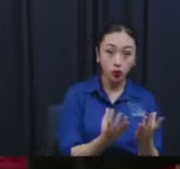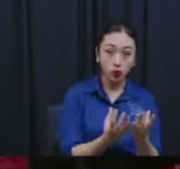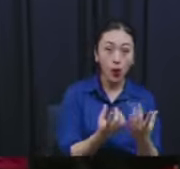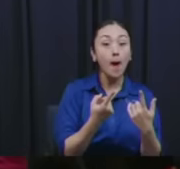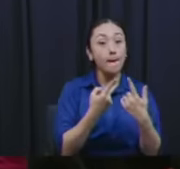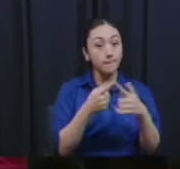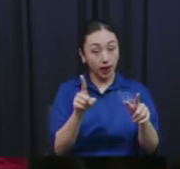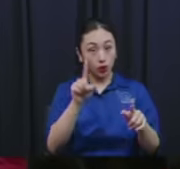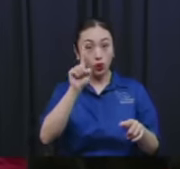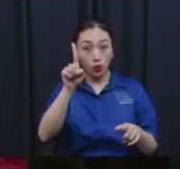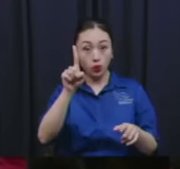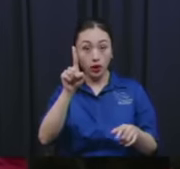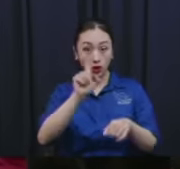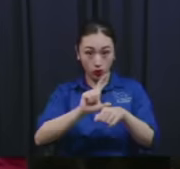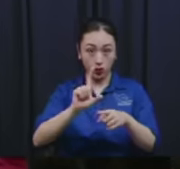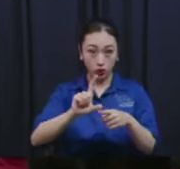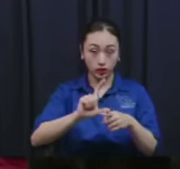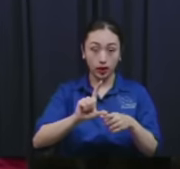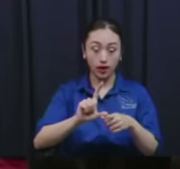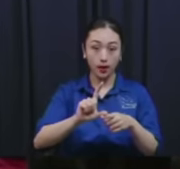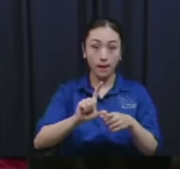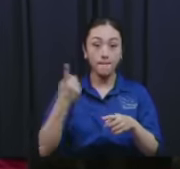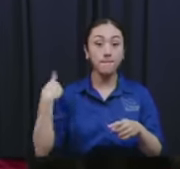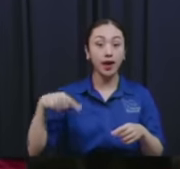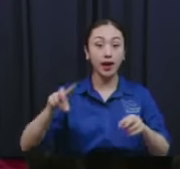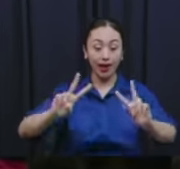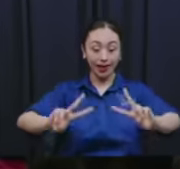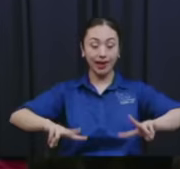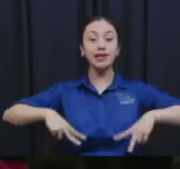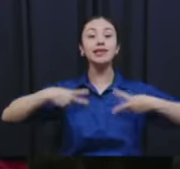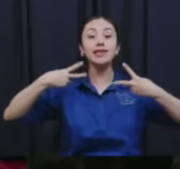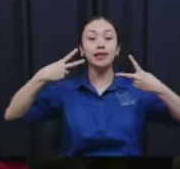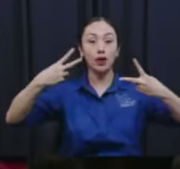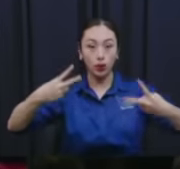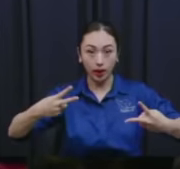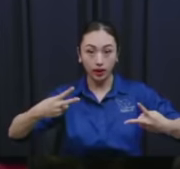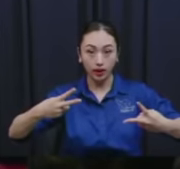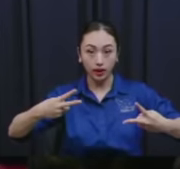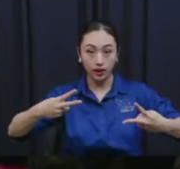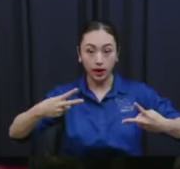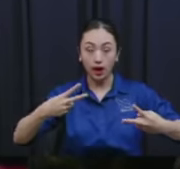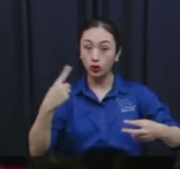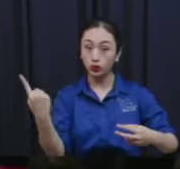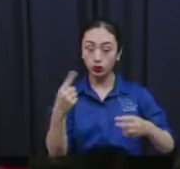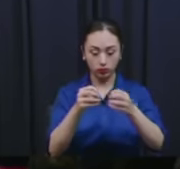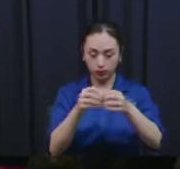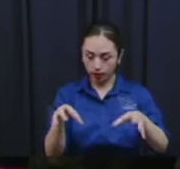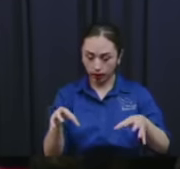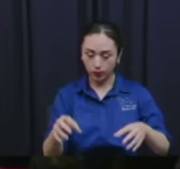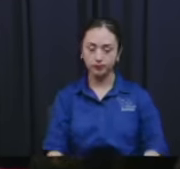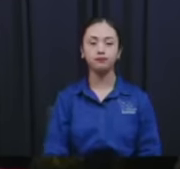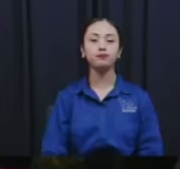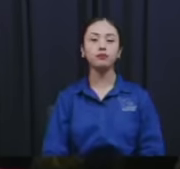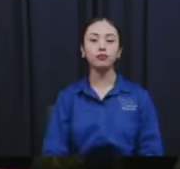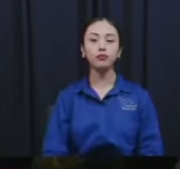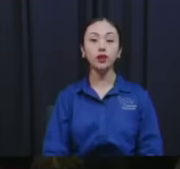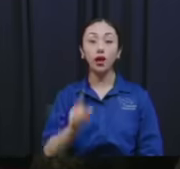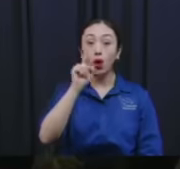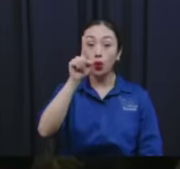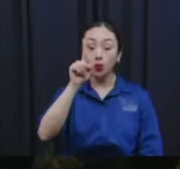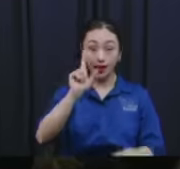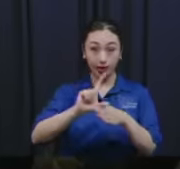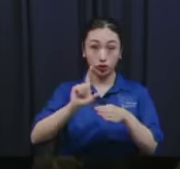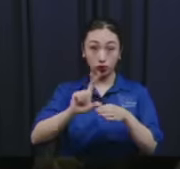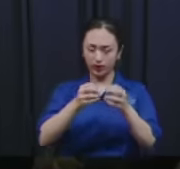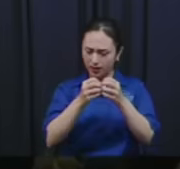recuperar lo que se había perdido En algunos momentos yo he oído muy bien hermanos decir que una de las cosas que se perdió fue la alabanza